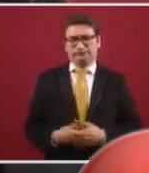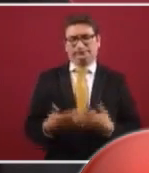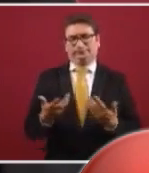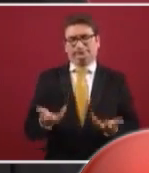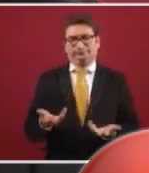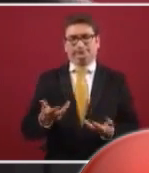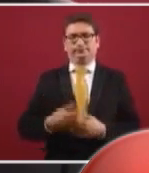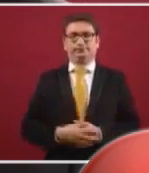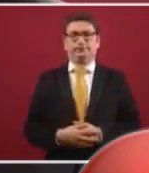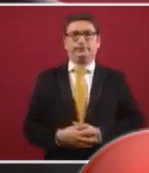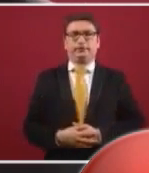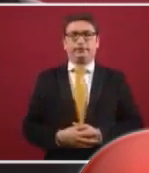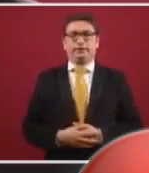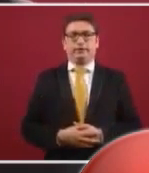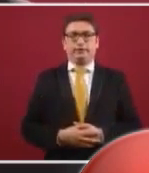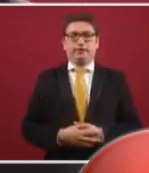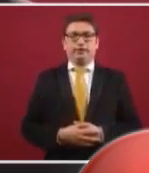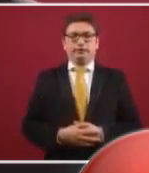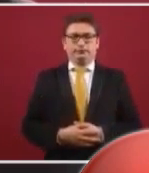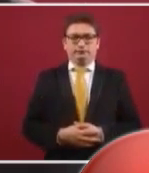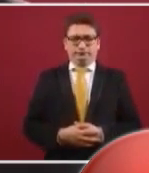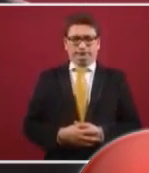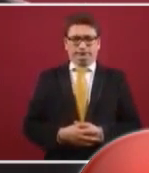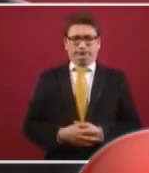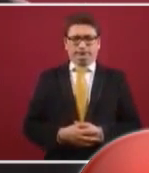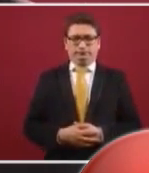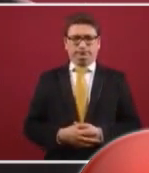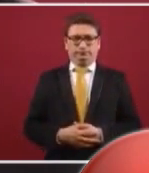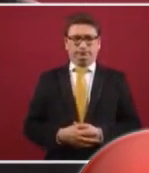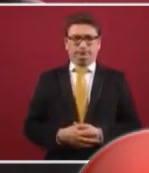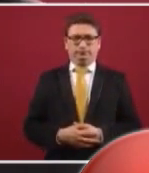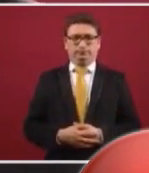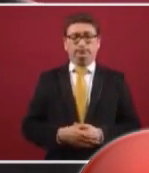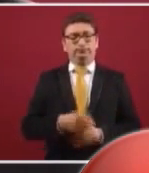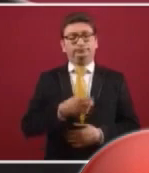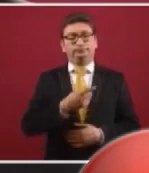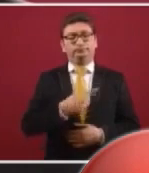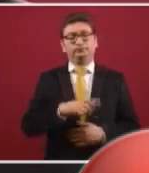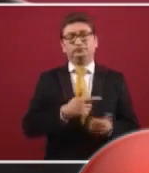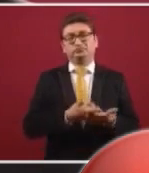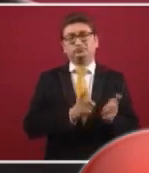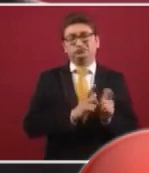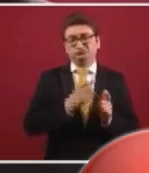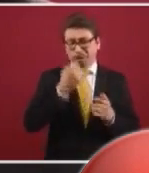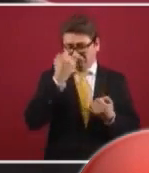Entonces, los tecnócratas